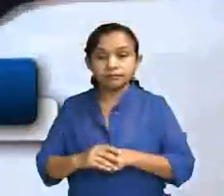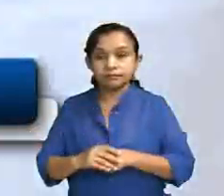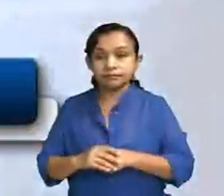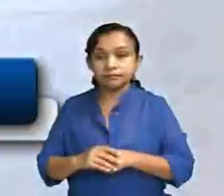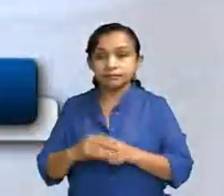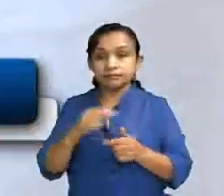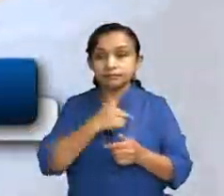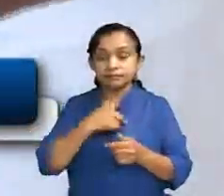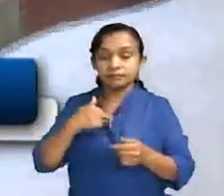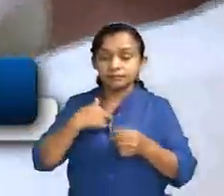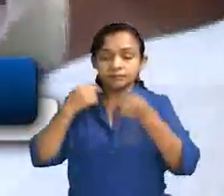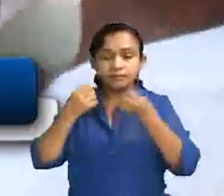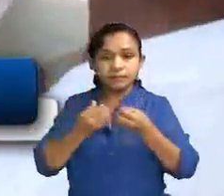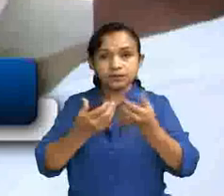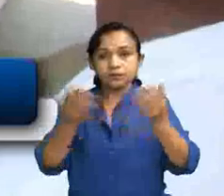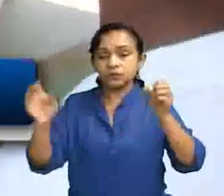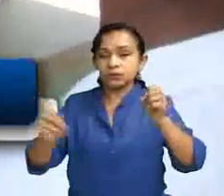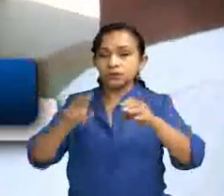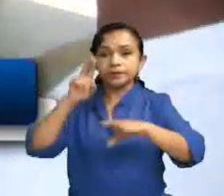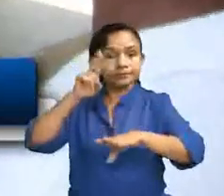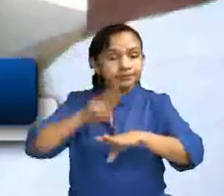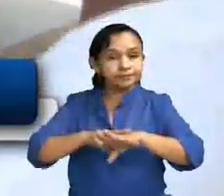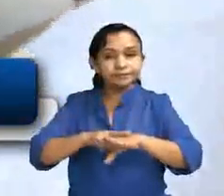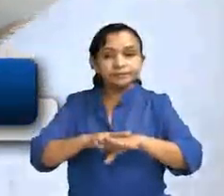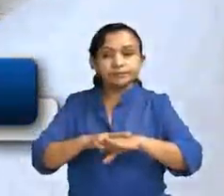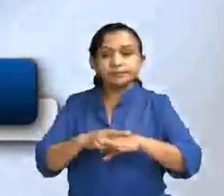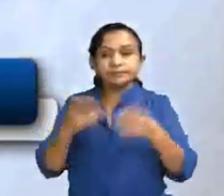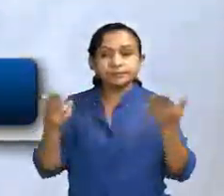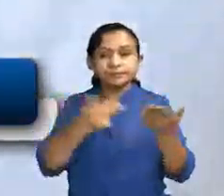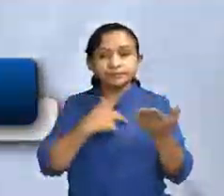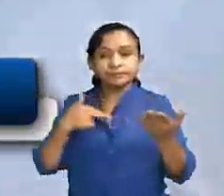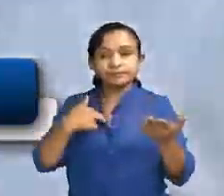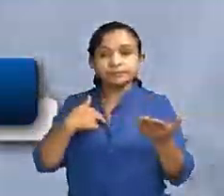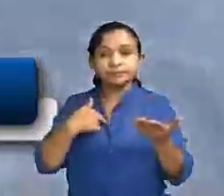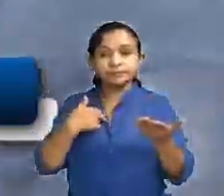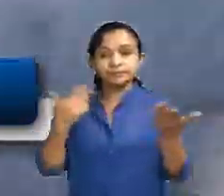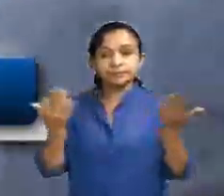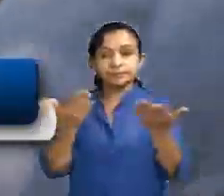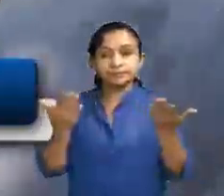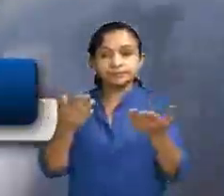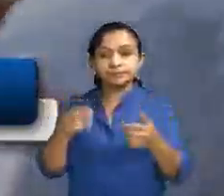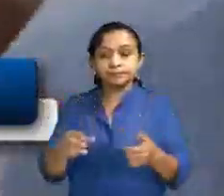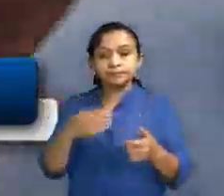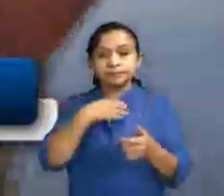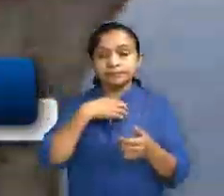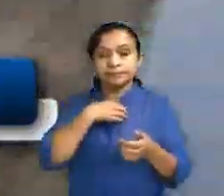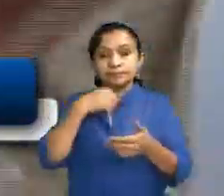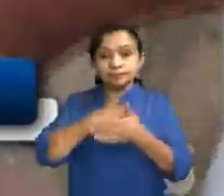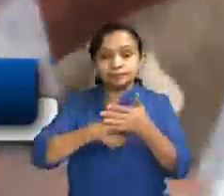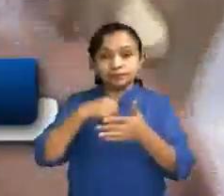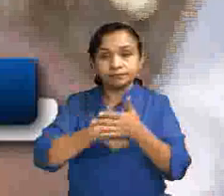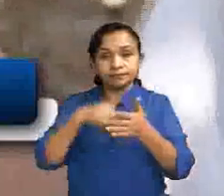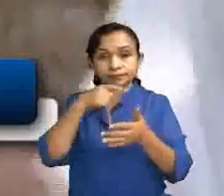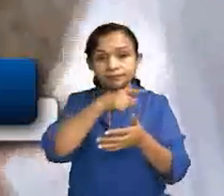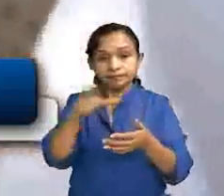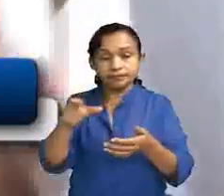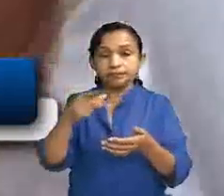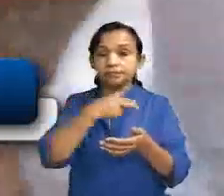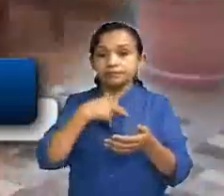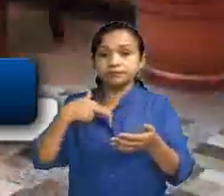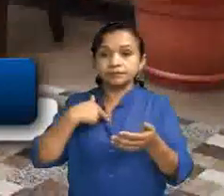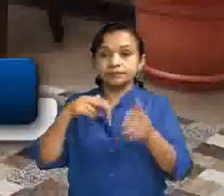tiene un lanzamiento a nivel nacional. Entonces es por medio de esto, esa es nuestra fuerza y con eso nosotros llegamos